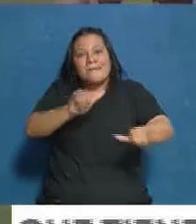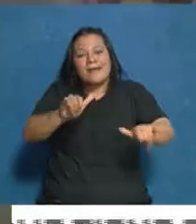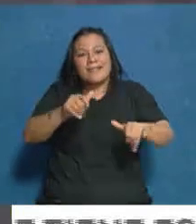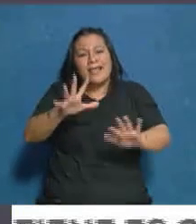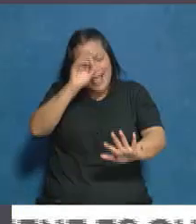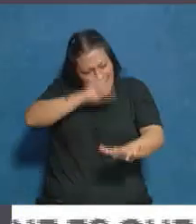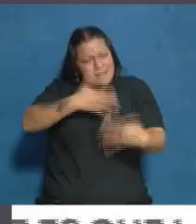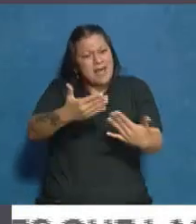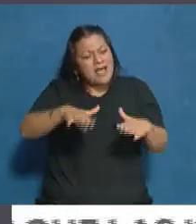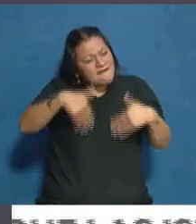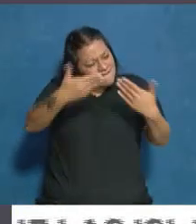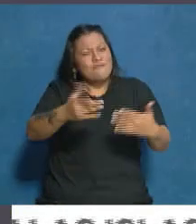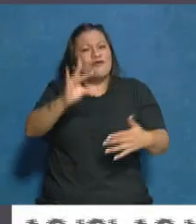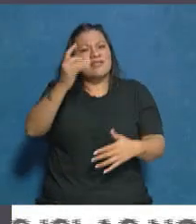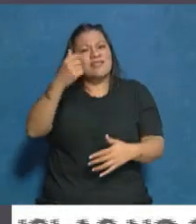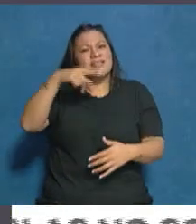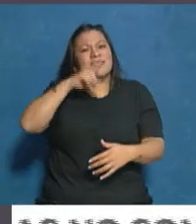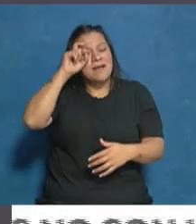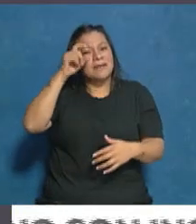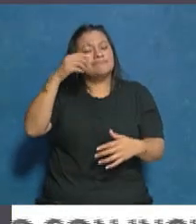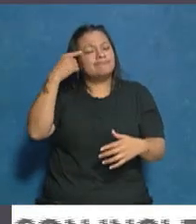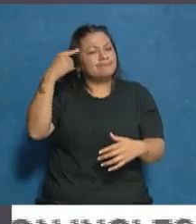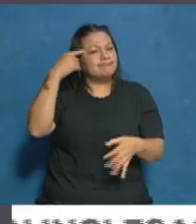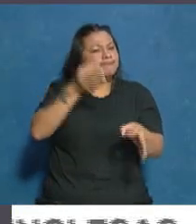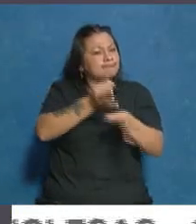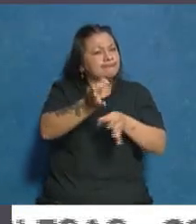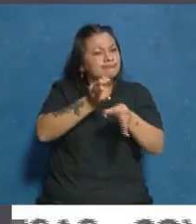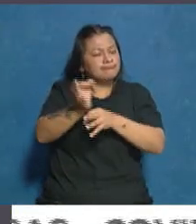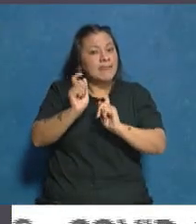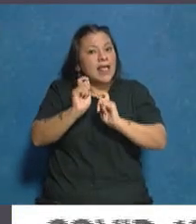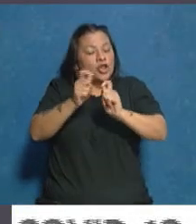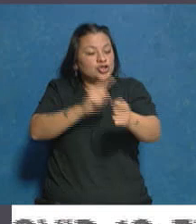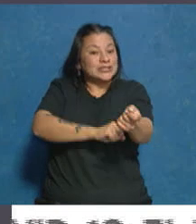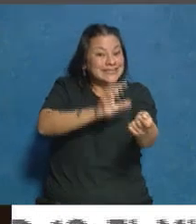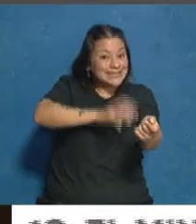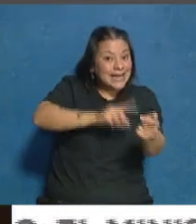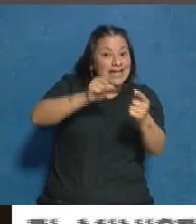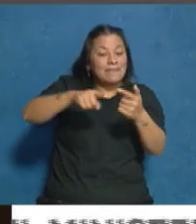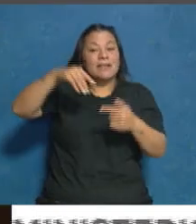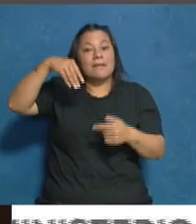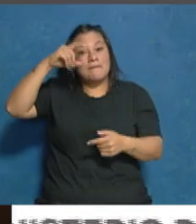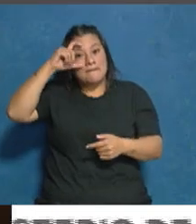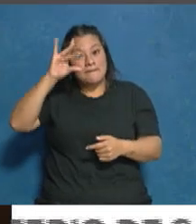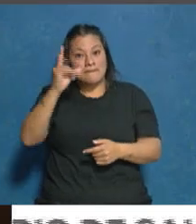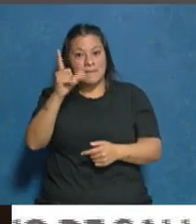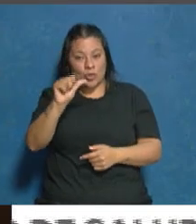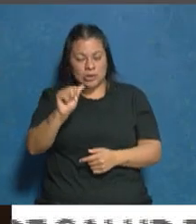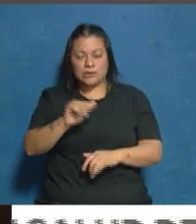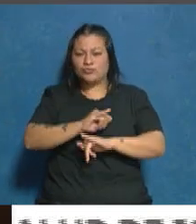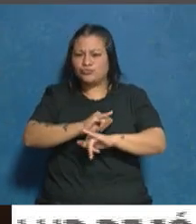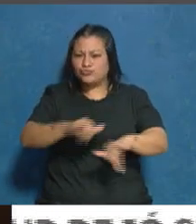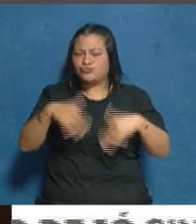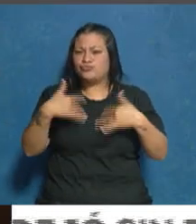Dante para concientizar sobre la importancia de la donación de sangre y médula. Fue bastante fuerte la